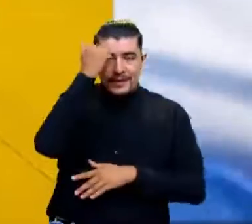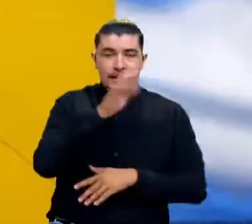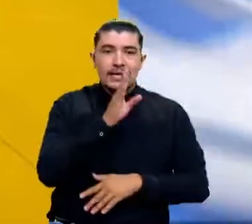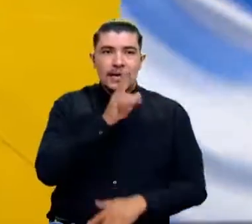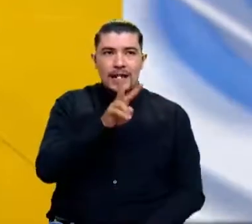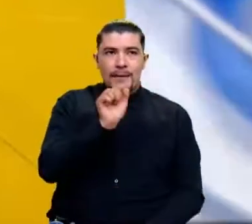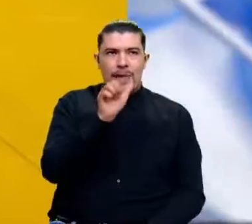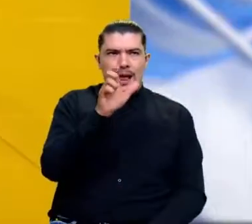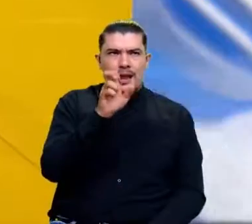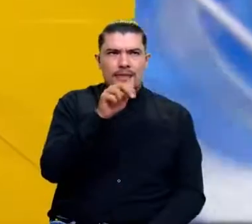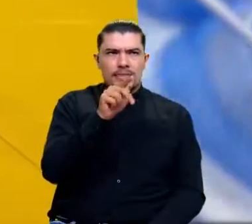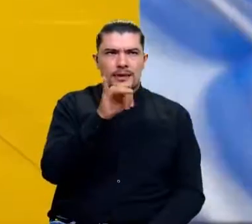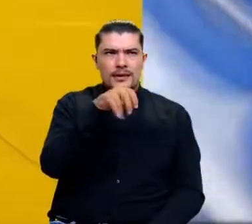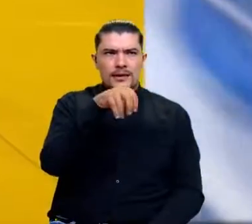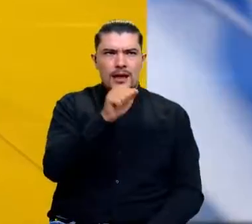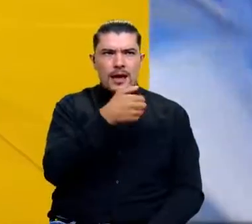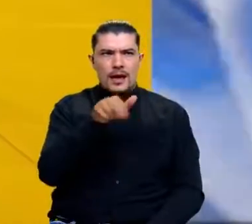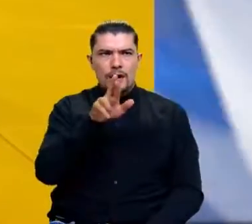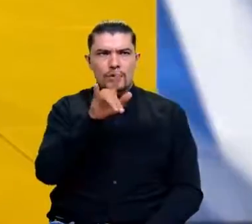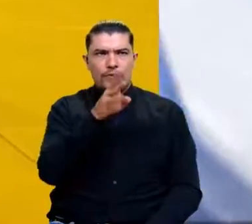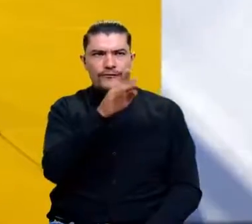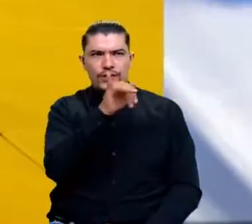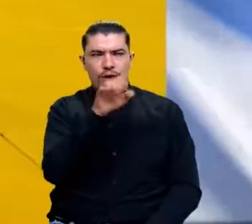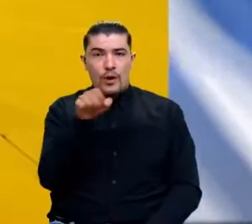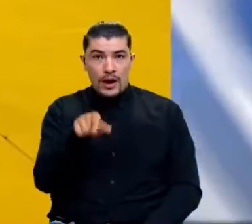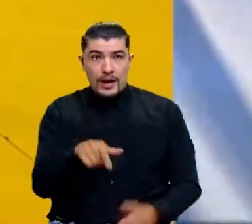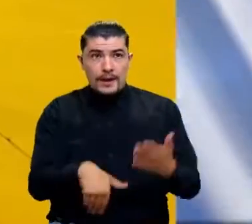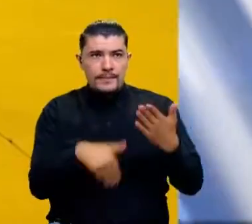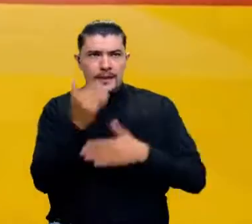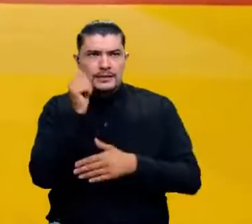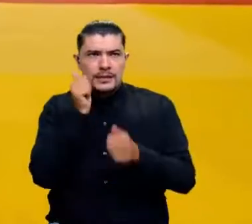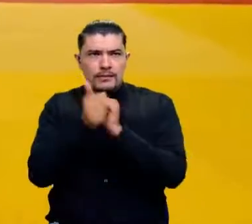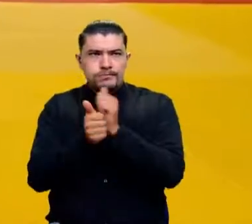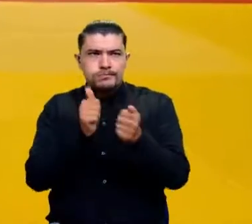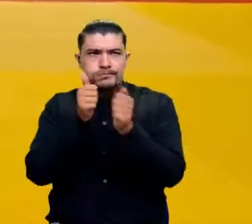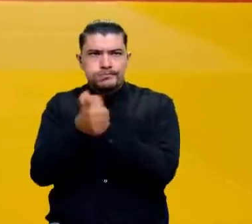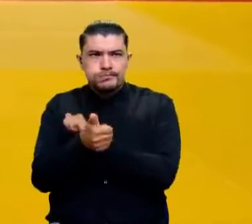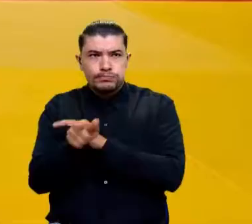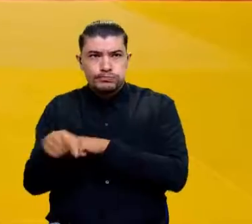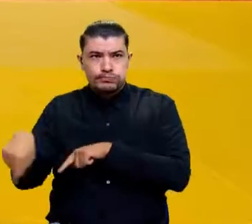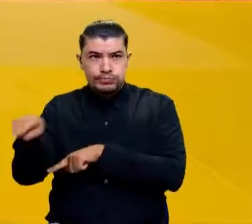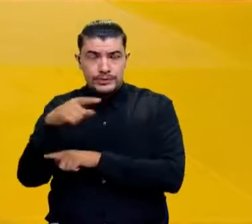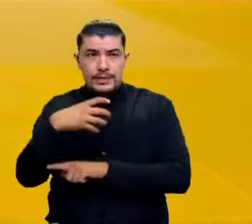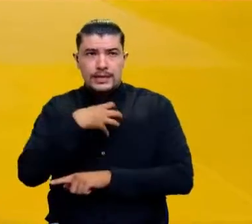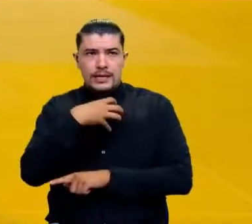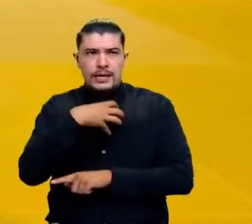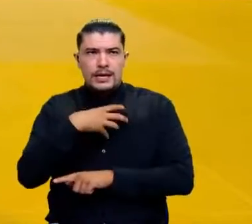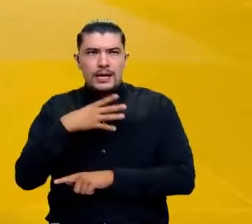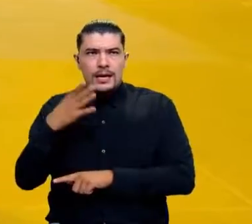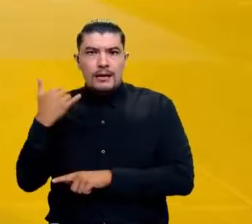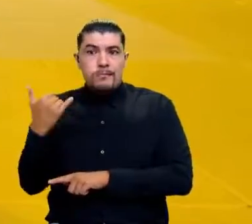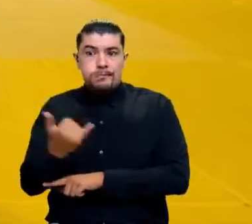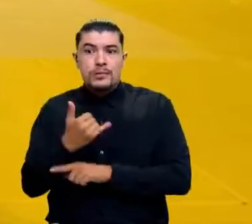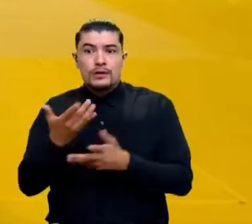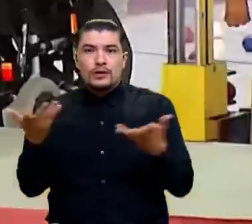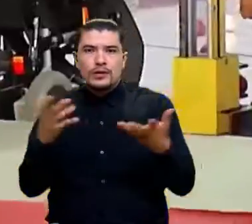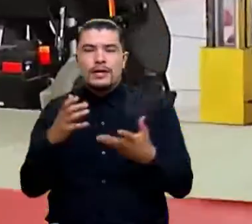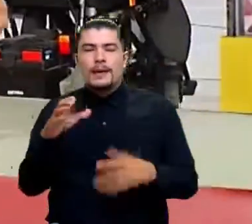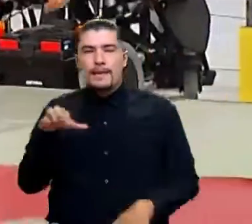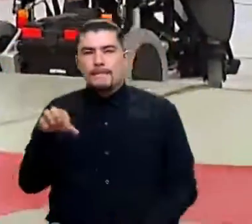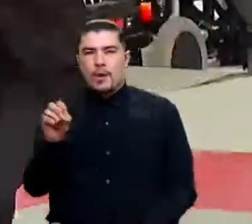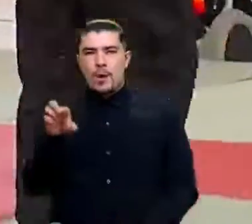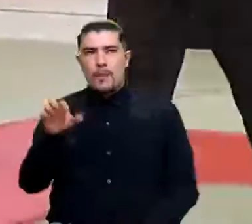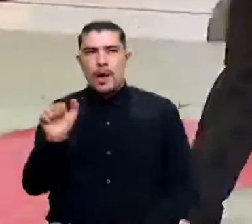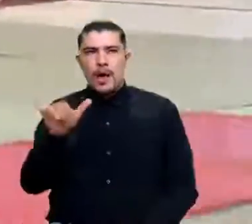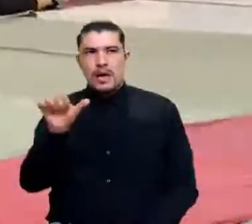Valentina Rubio. Empezaron con estas clasificatorias o este campeonato en Popayán. Dana